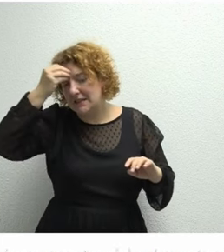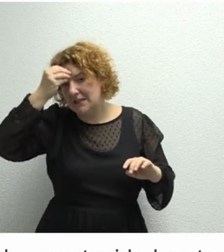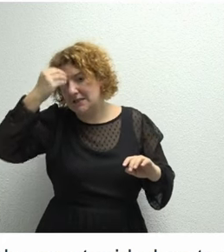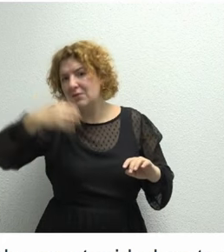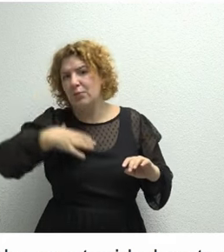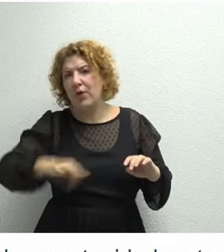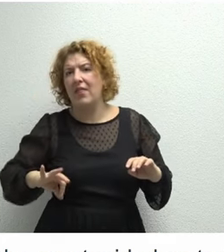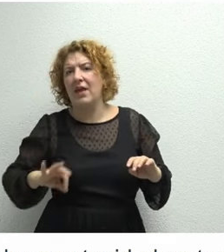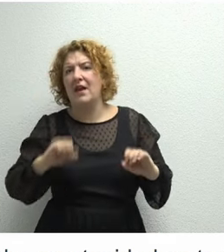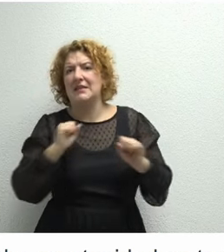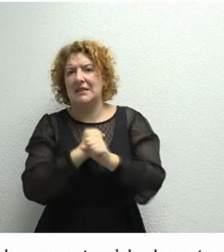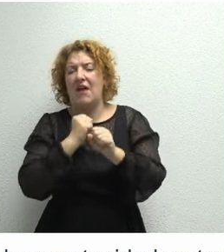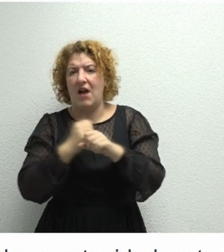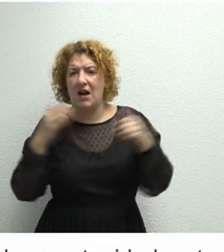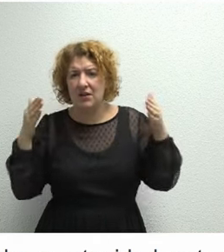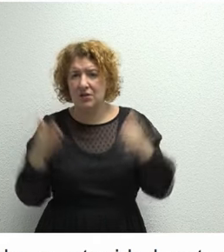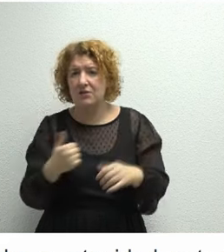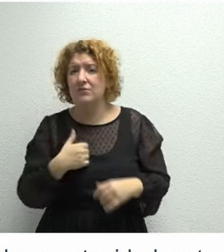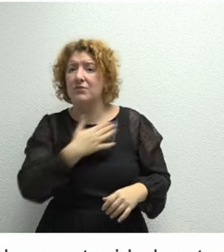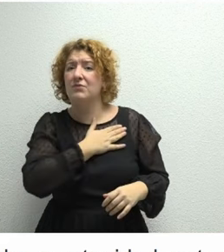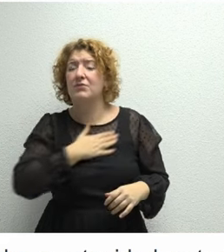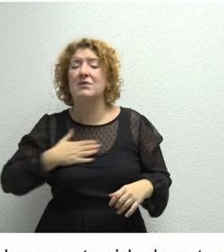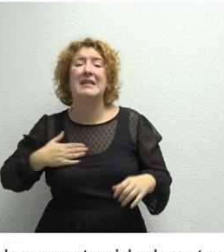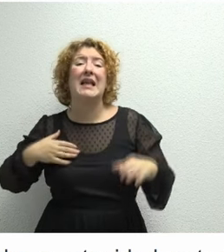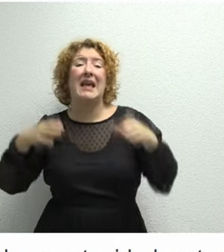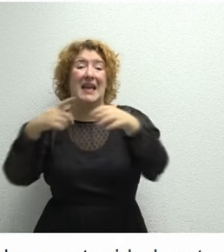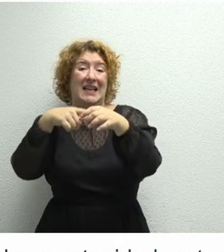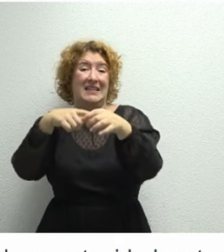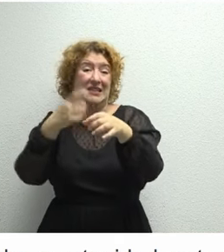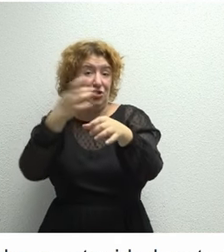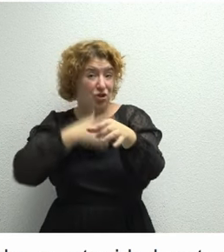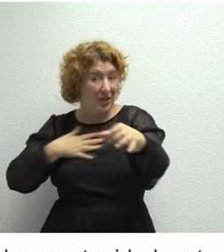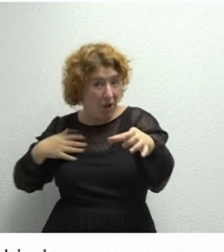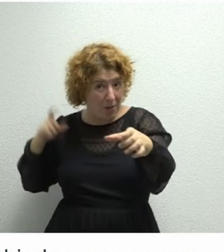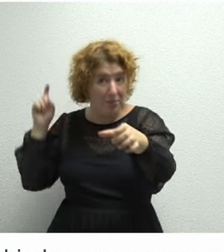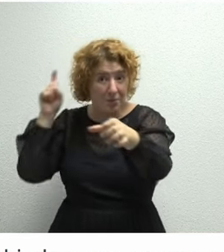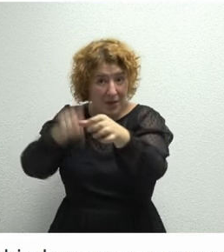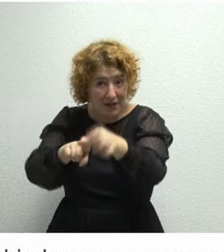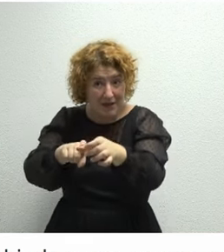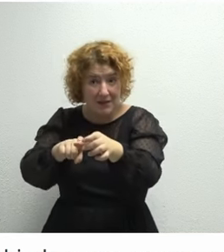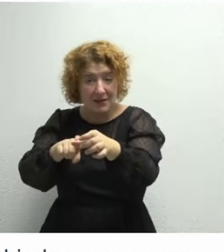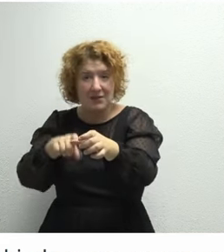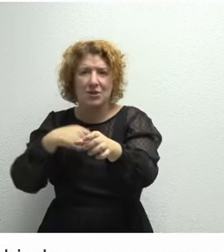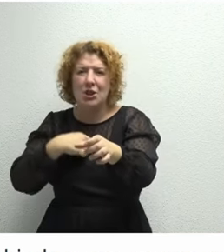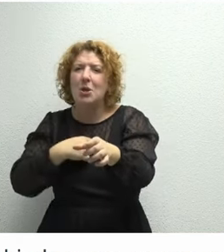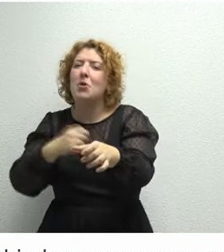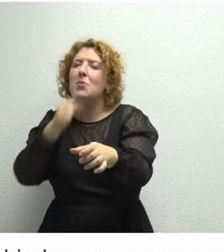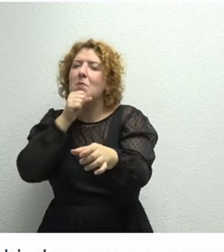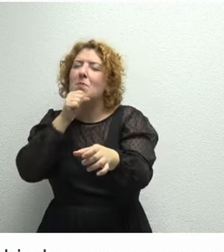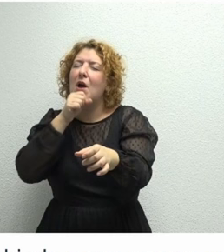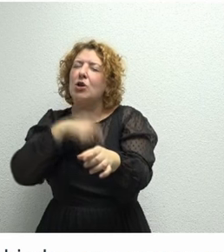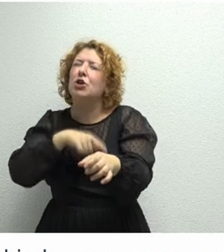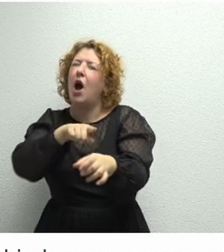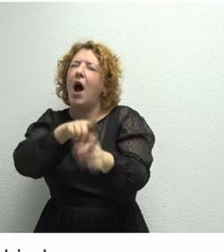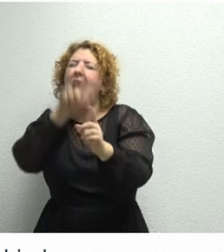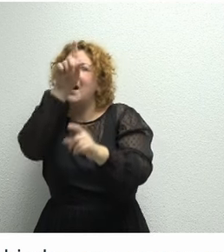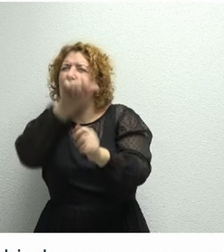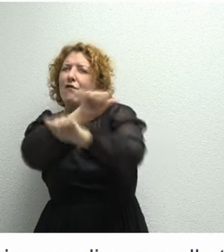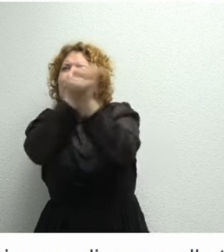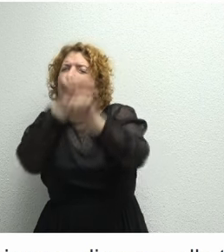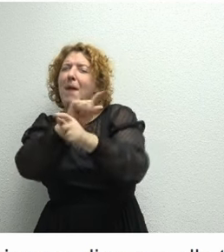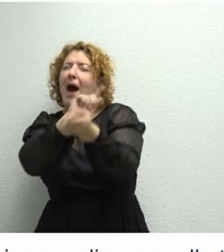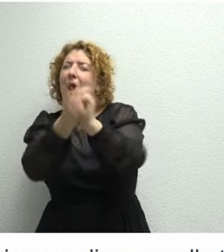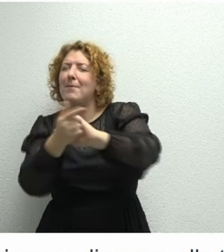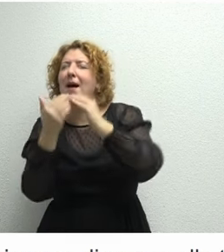trabajar en ello no Yo siempre digo que yo quiero ser parte de esto no yo creo que es importante que yo cuando sea viejita diga yo formé parte de ese cambio y ojalá